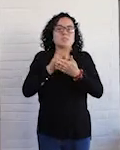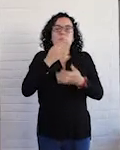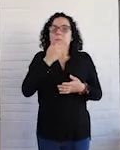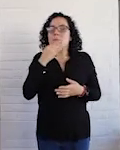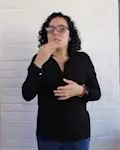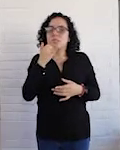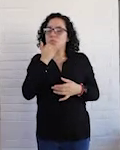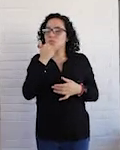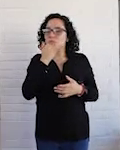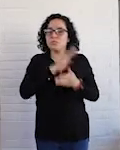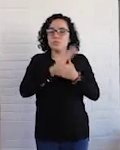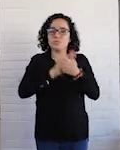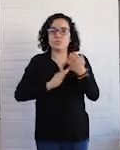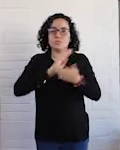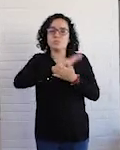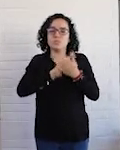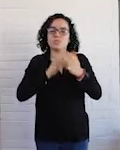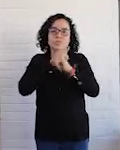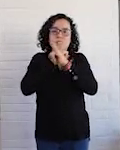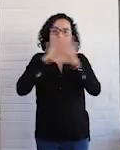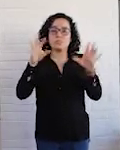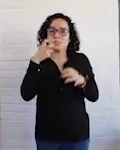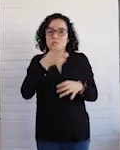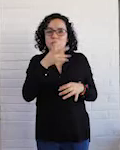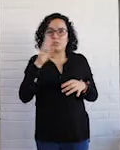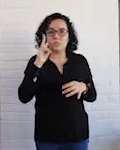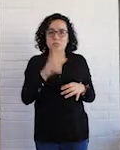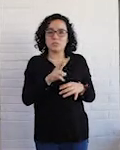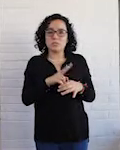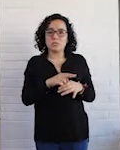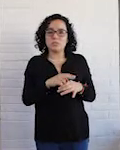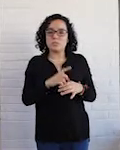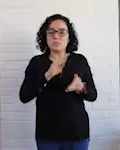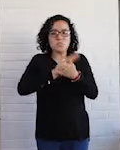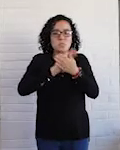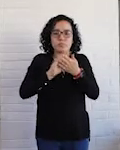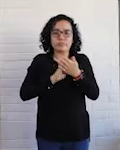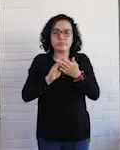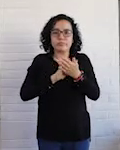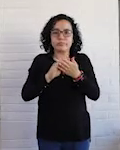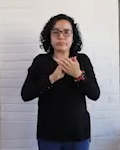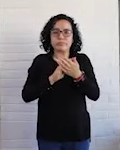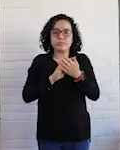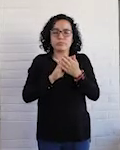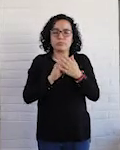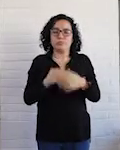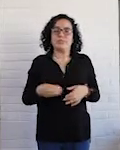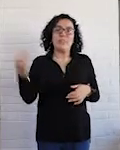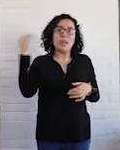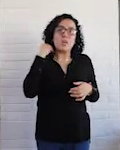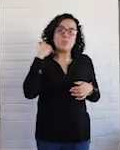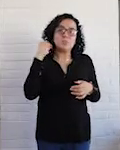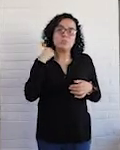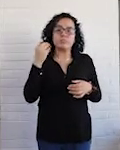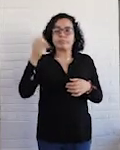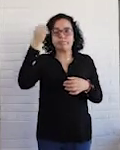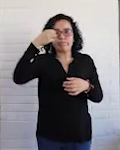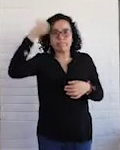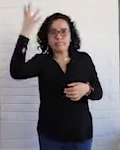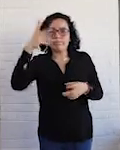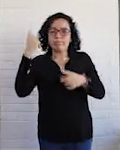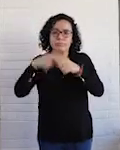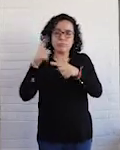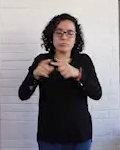quiero estar ahí ya en internet, que todo el mundo vea esto. Abogados tratando de defender el derecho al olvido, ausencia